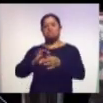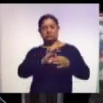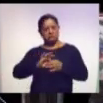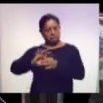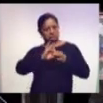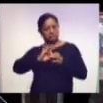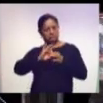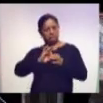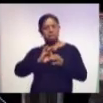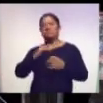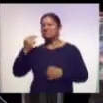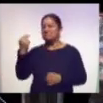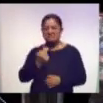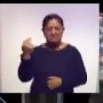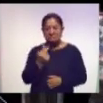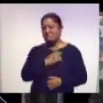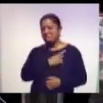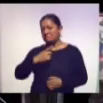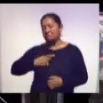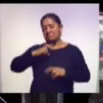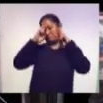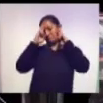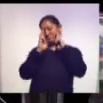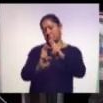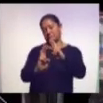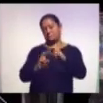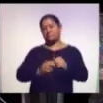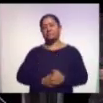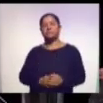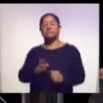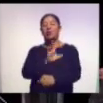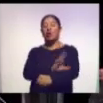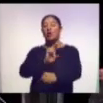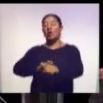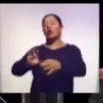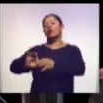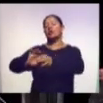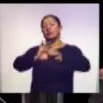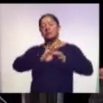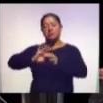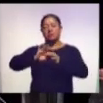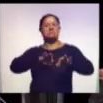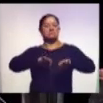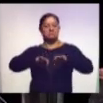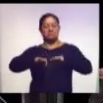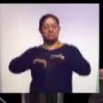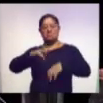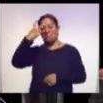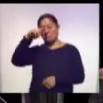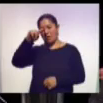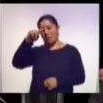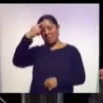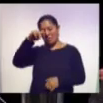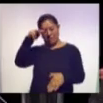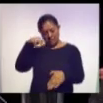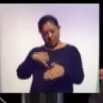necesariamente de respeto, de coordinación y trabajo para que en realidad